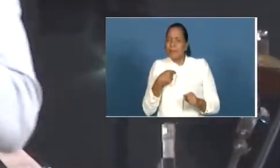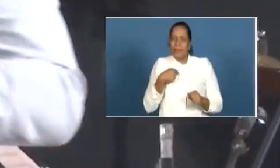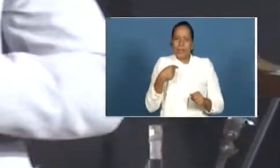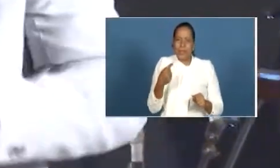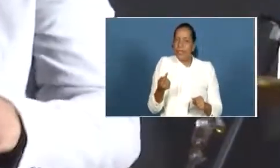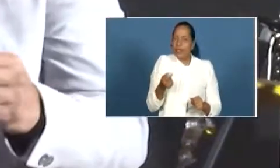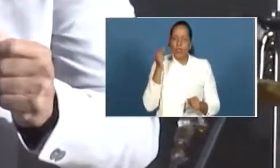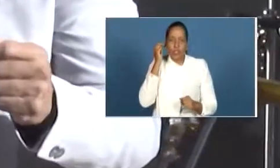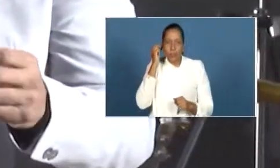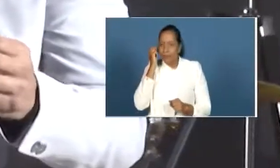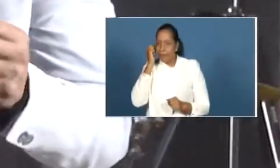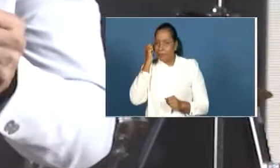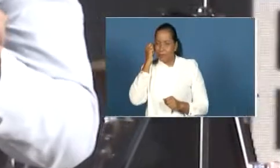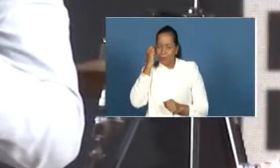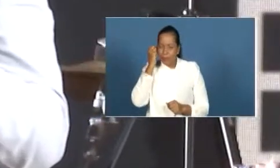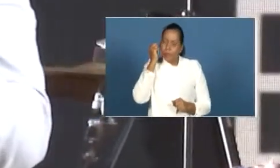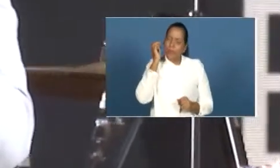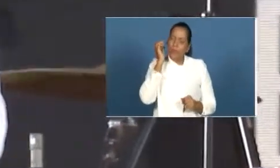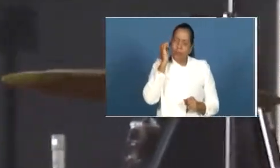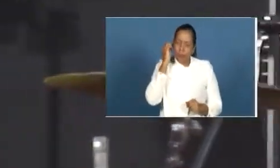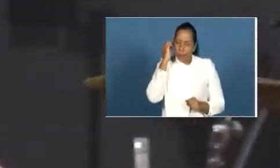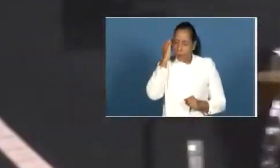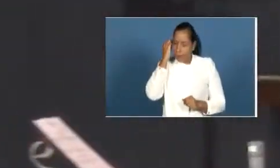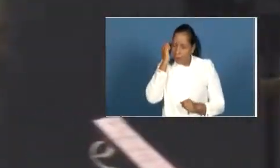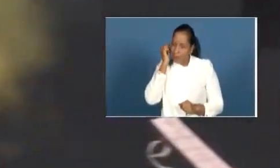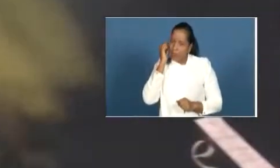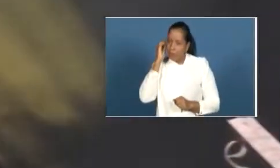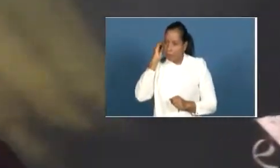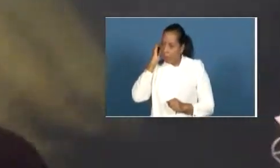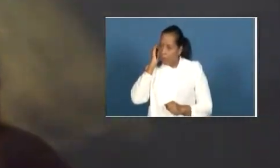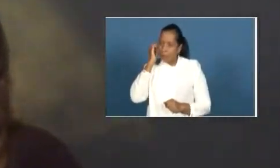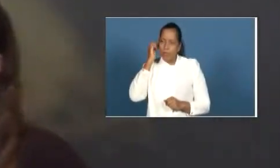roja, que sus mejillas son de queso.